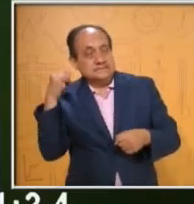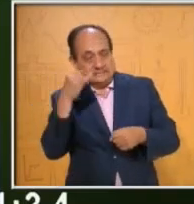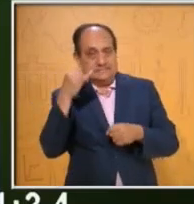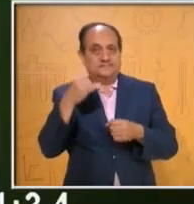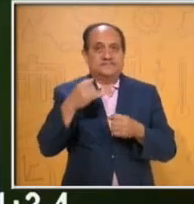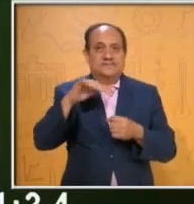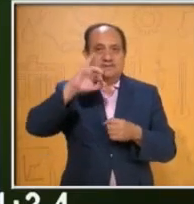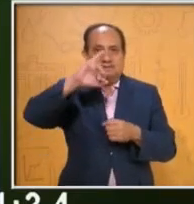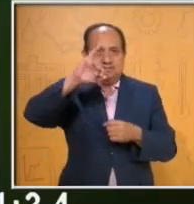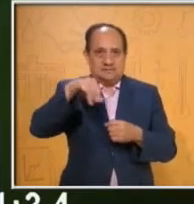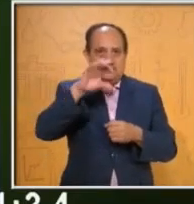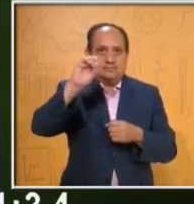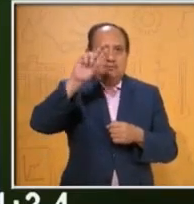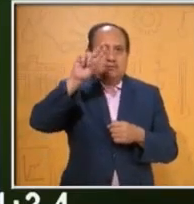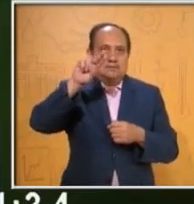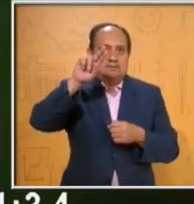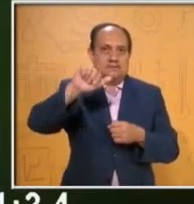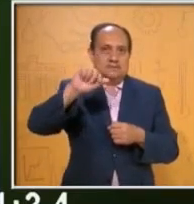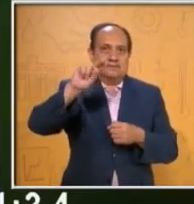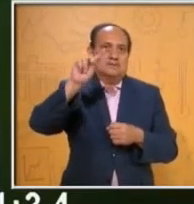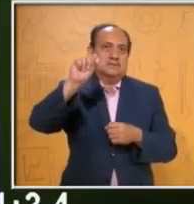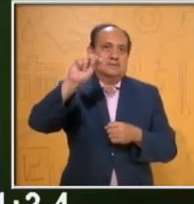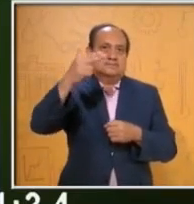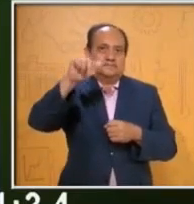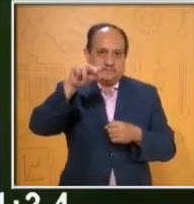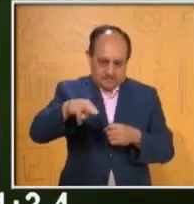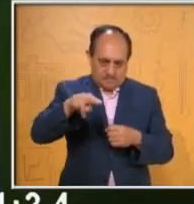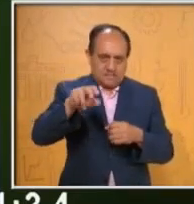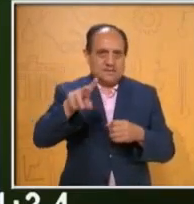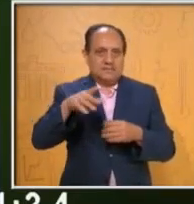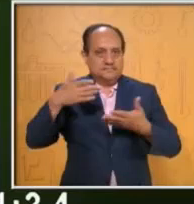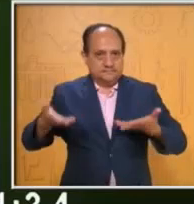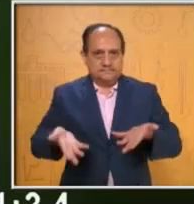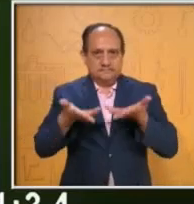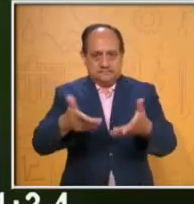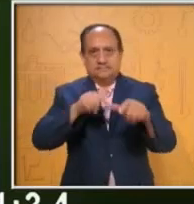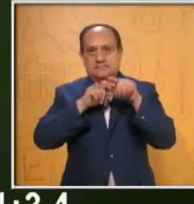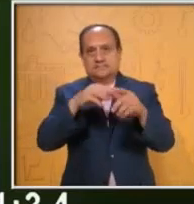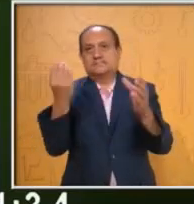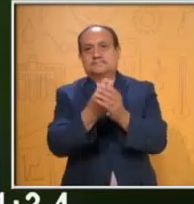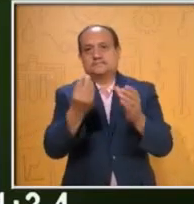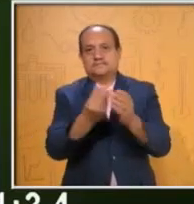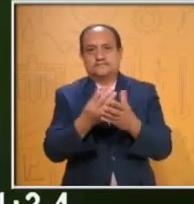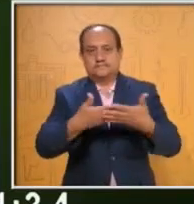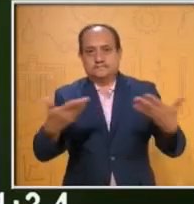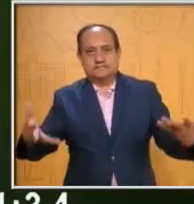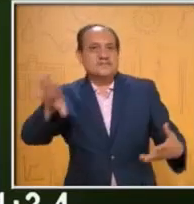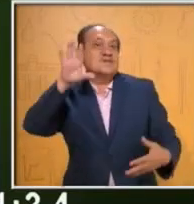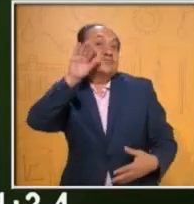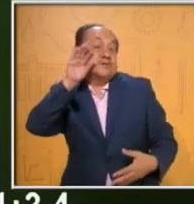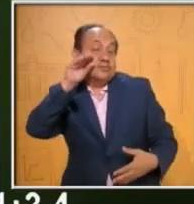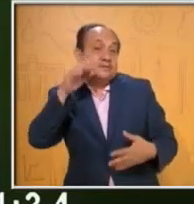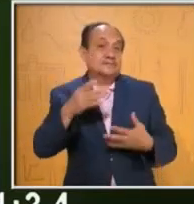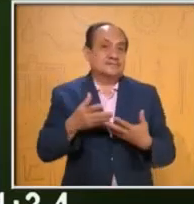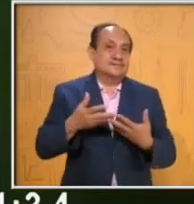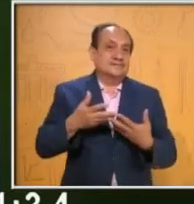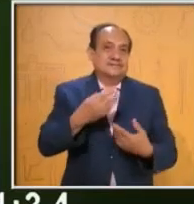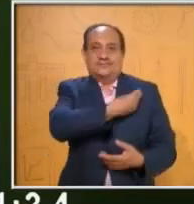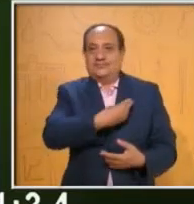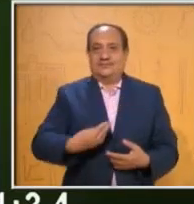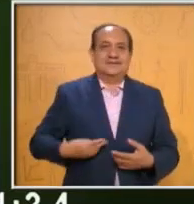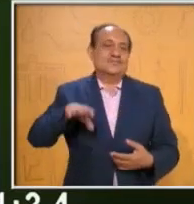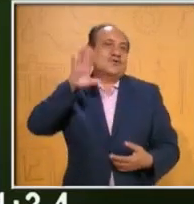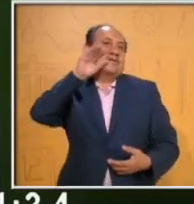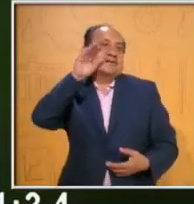Jonathan Isis también de Montemorelos, un saludo para ellos. Y bueno, vamos a continuar con las clases. Montemorelos, profe, ¿verdad? El municipio